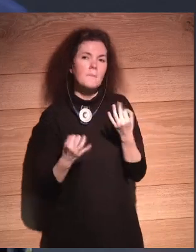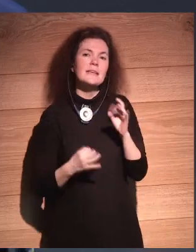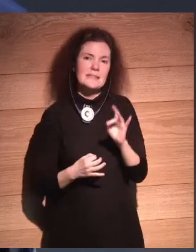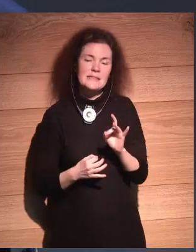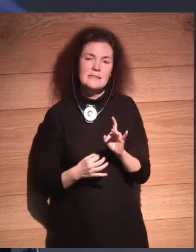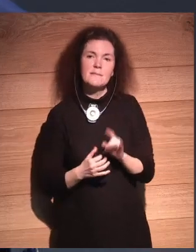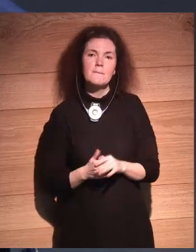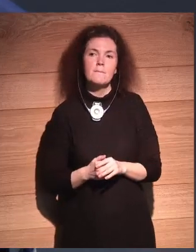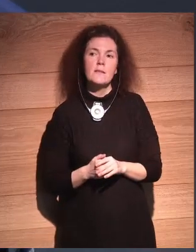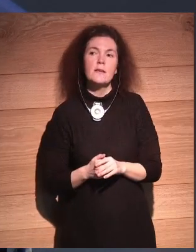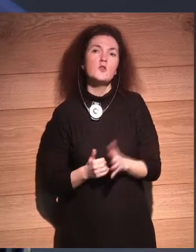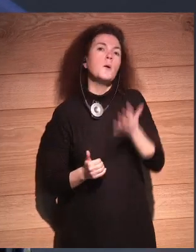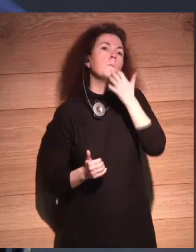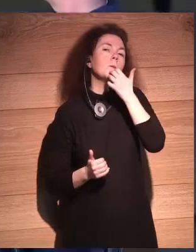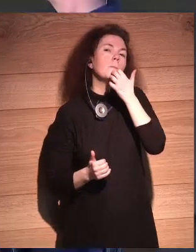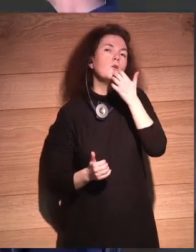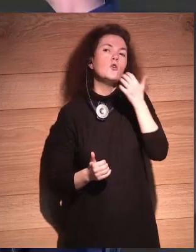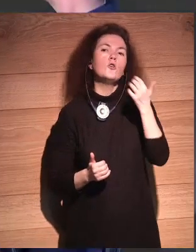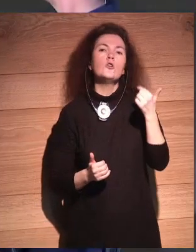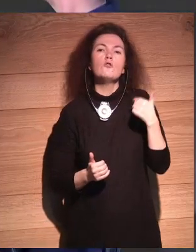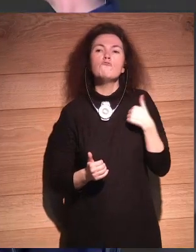Yo, por ejemplo, no querría que la